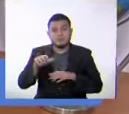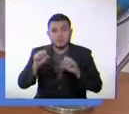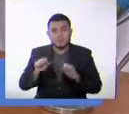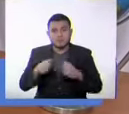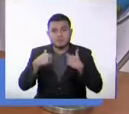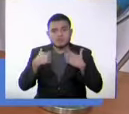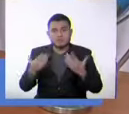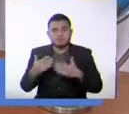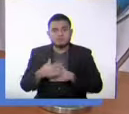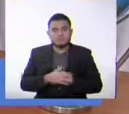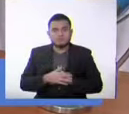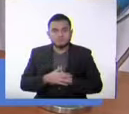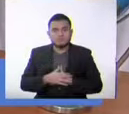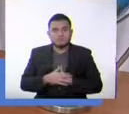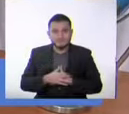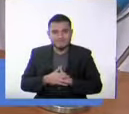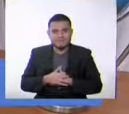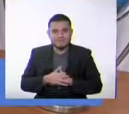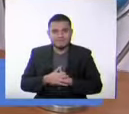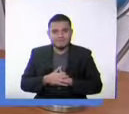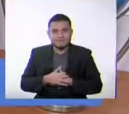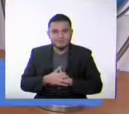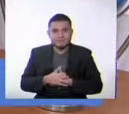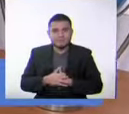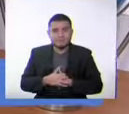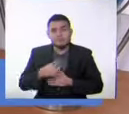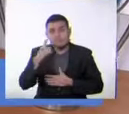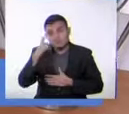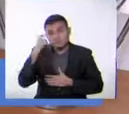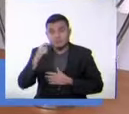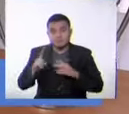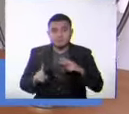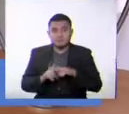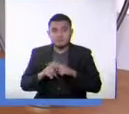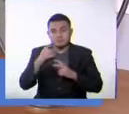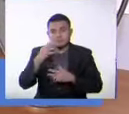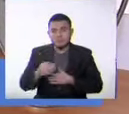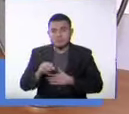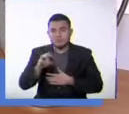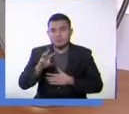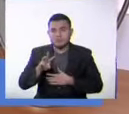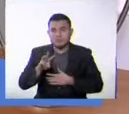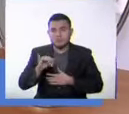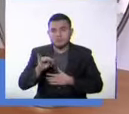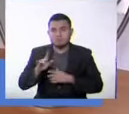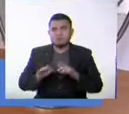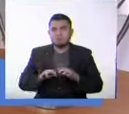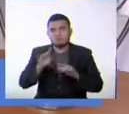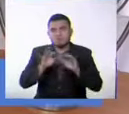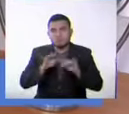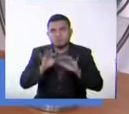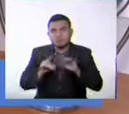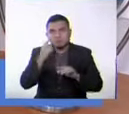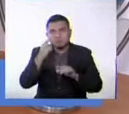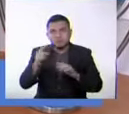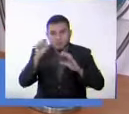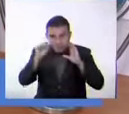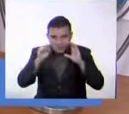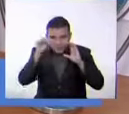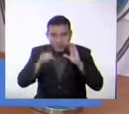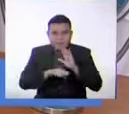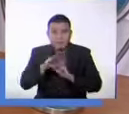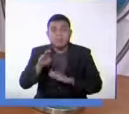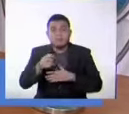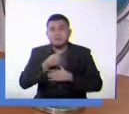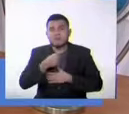tenemos, mined.gov.sb. Además, recordar que hay un website ahí donde usted puede ver videos, más información,